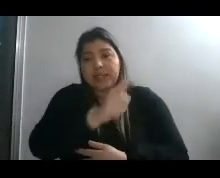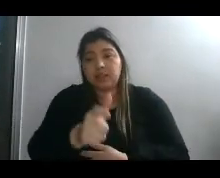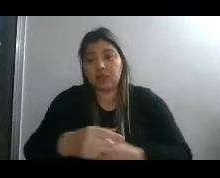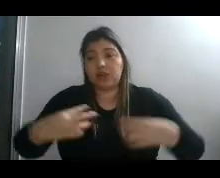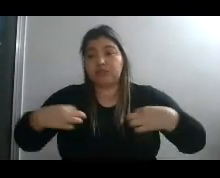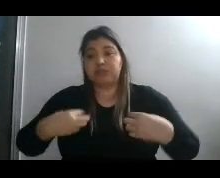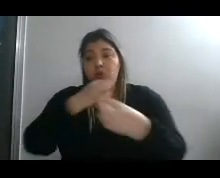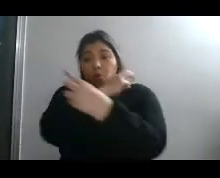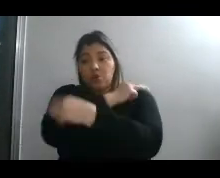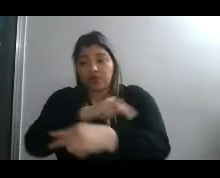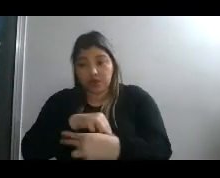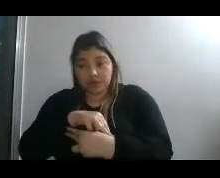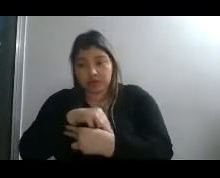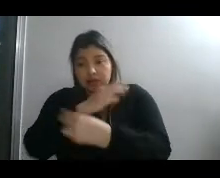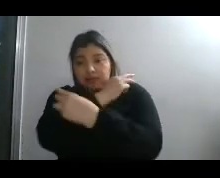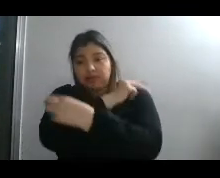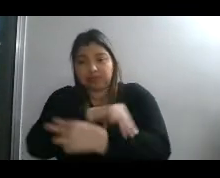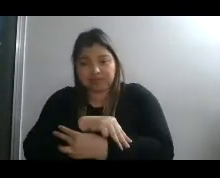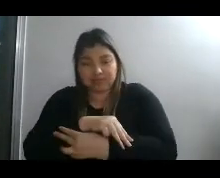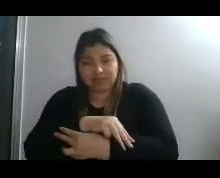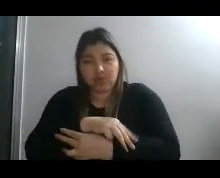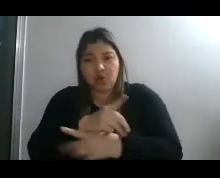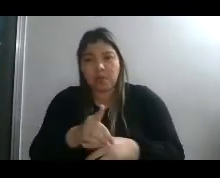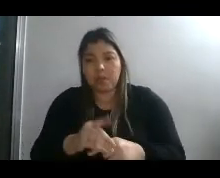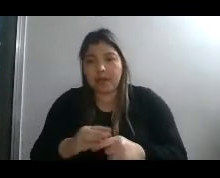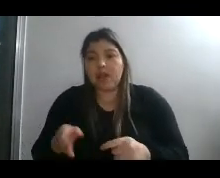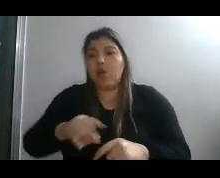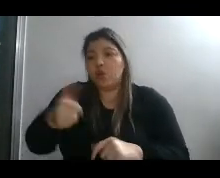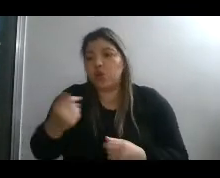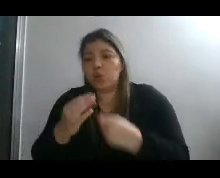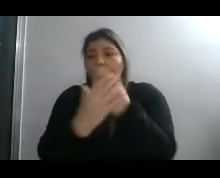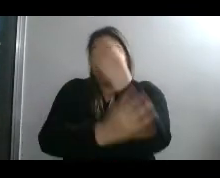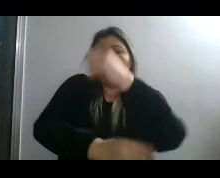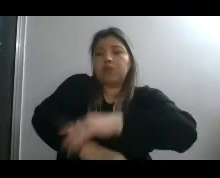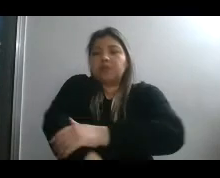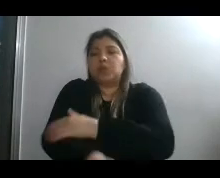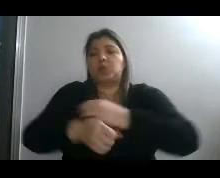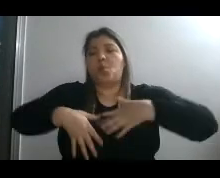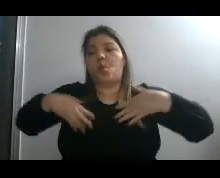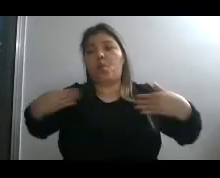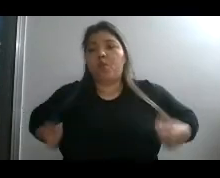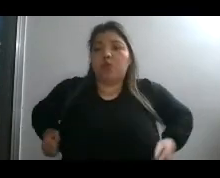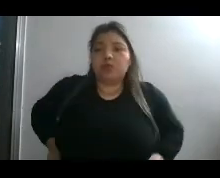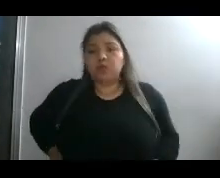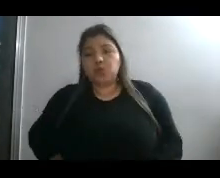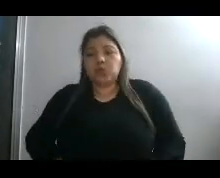uniforme. Estas batas antifluidos o en algunas instituciones están comprando como